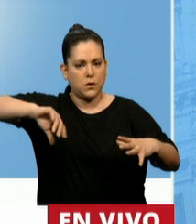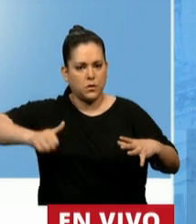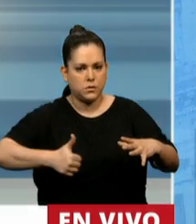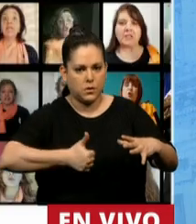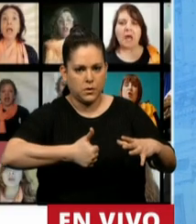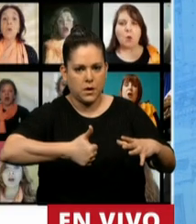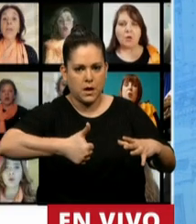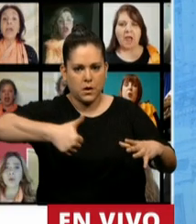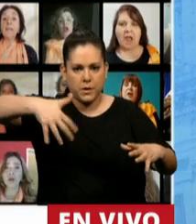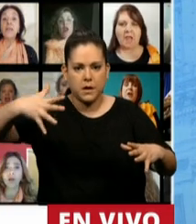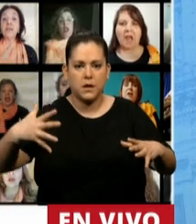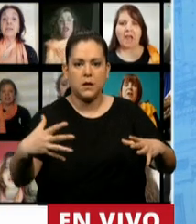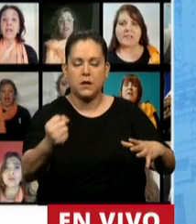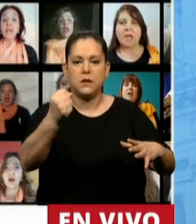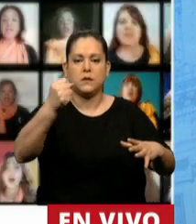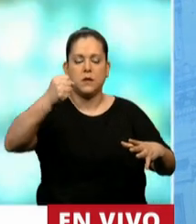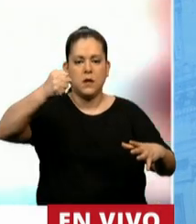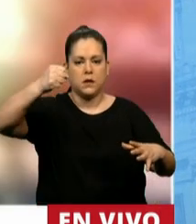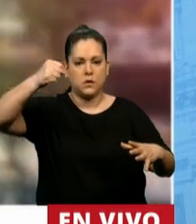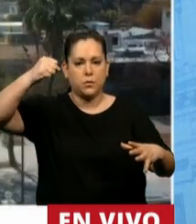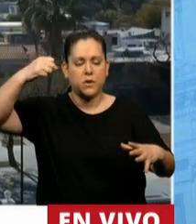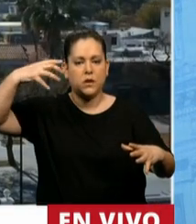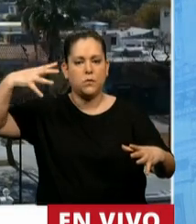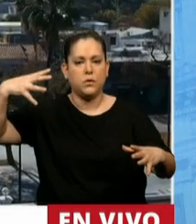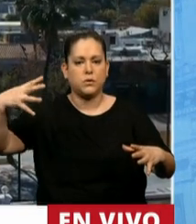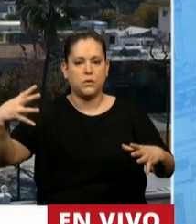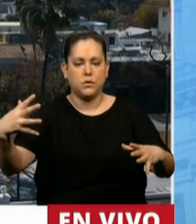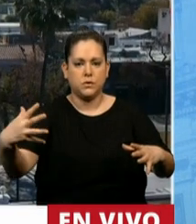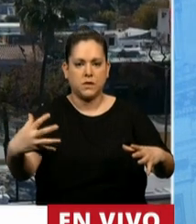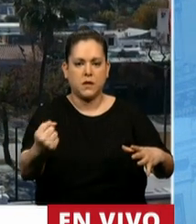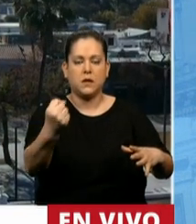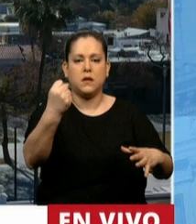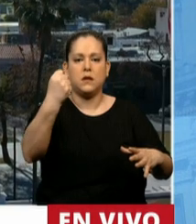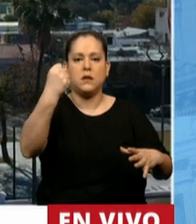Saludos Dios es que suos